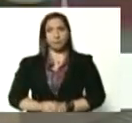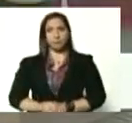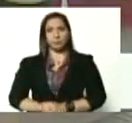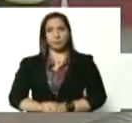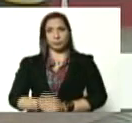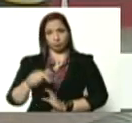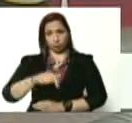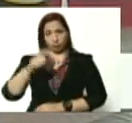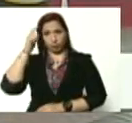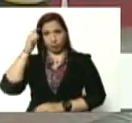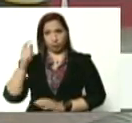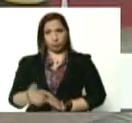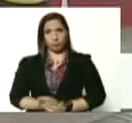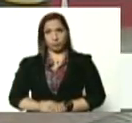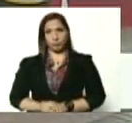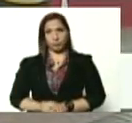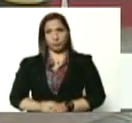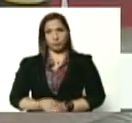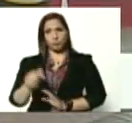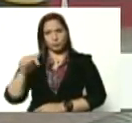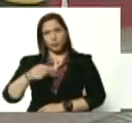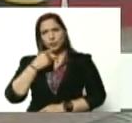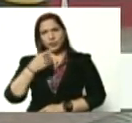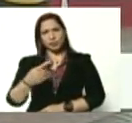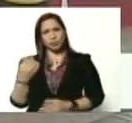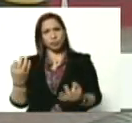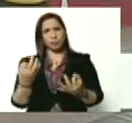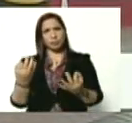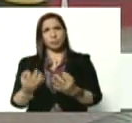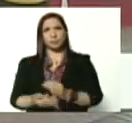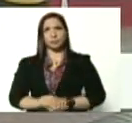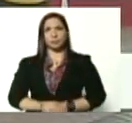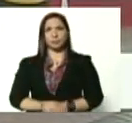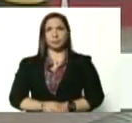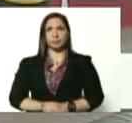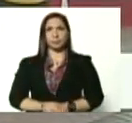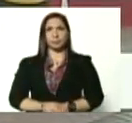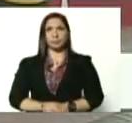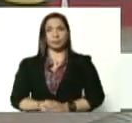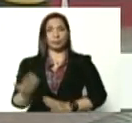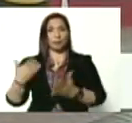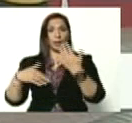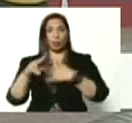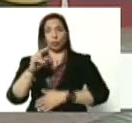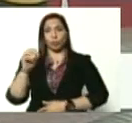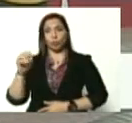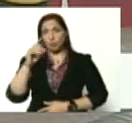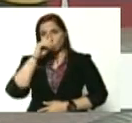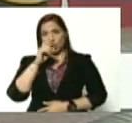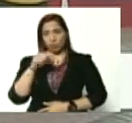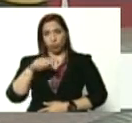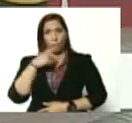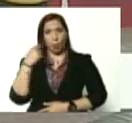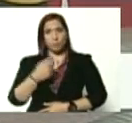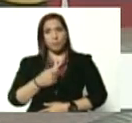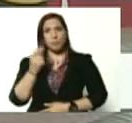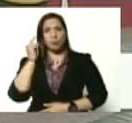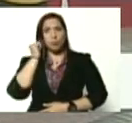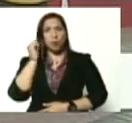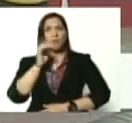hoy día no lo digo en varias ocasiones lo he dicho hace 200 años estos hombres valientes y mujeres